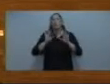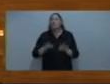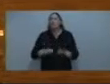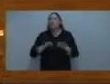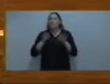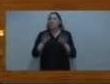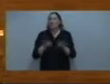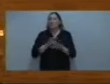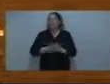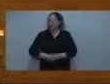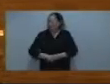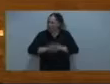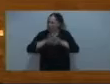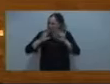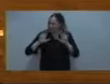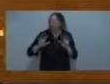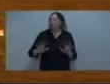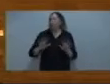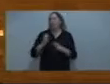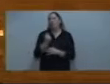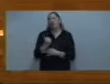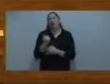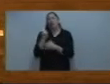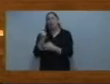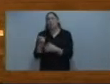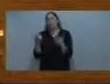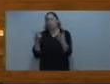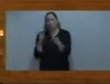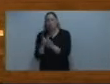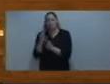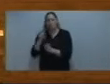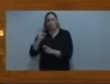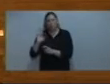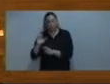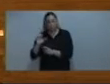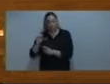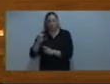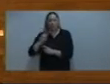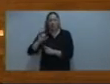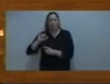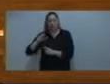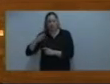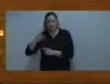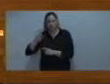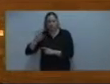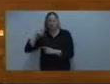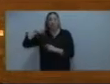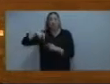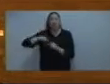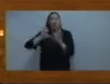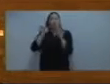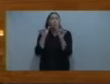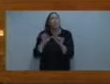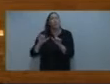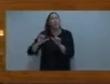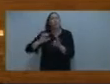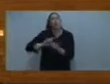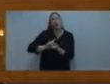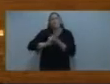meridianamente claro nuestro apoyo a la UTE de Villabona como modelo alternativo a la prisión tradicional.